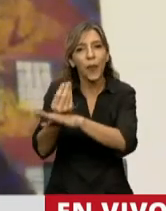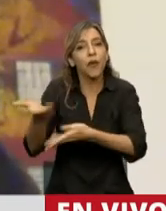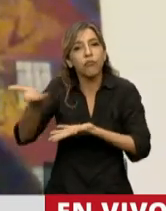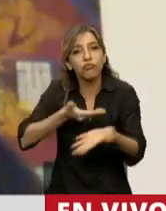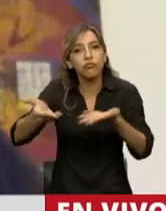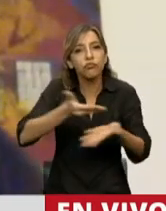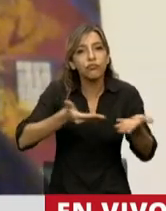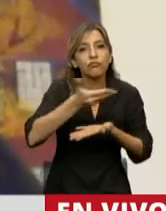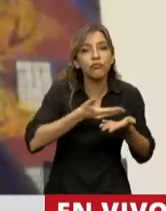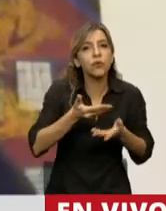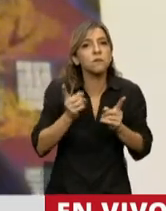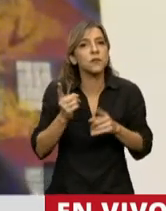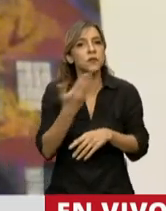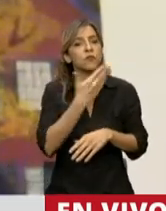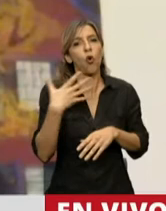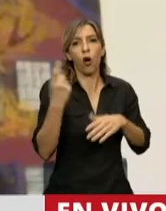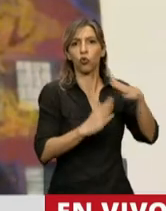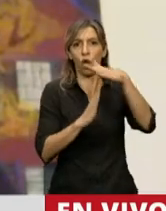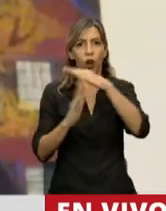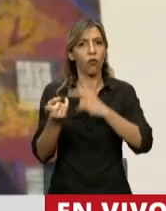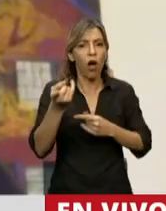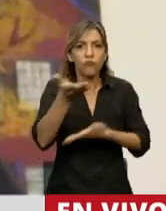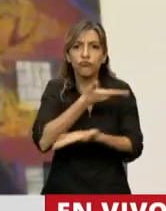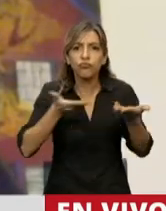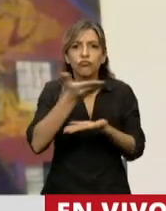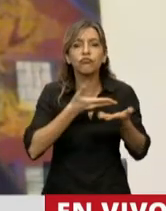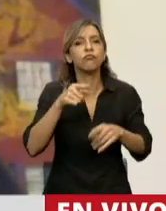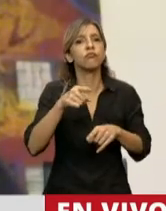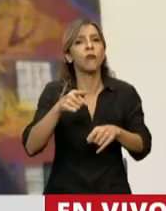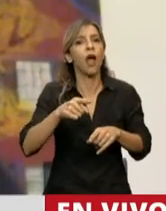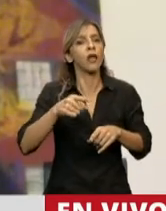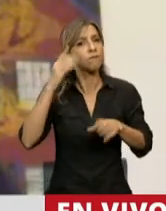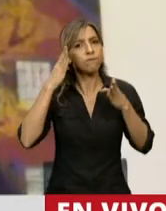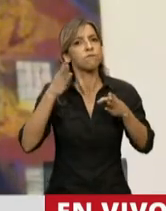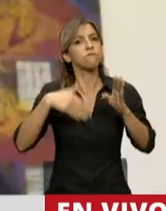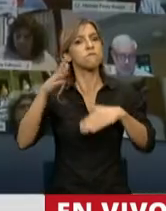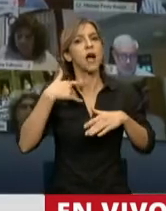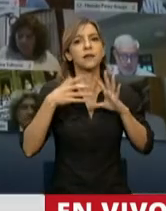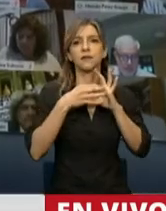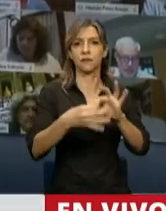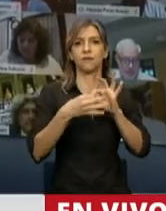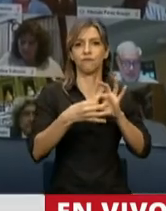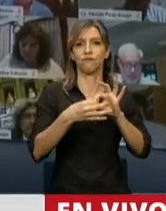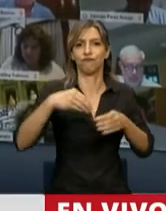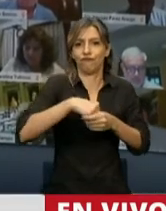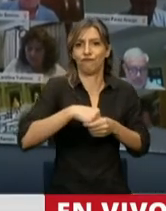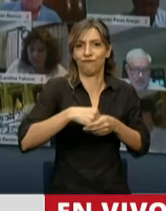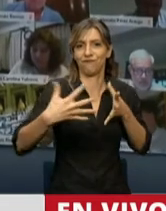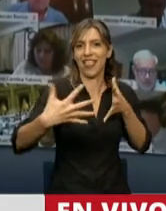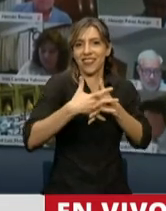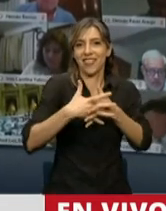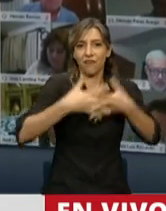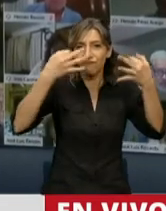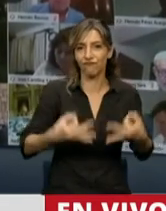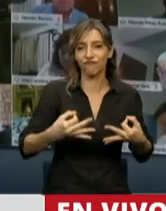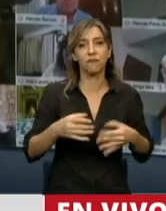autoridades coloniales e, interpretando las necesidades, generó una serie de hitos de integración que valen la pena recordar. En las